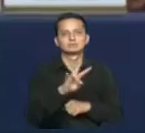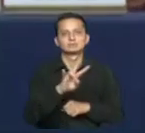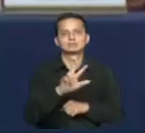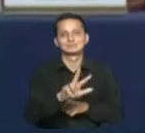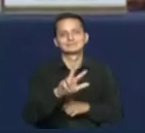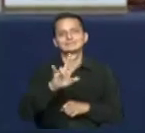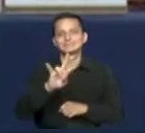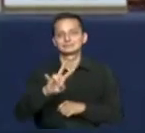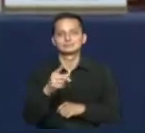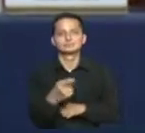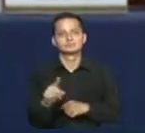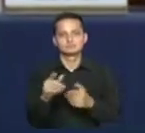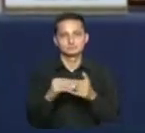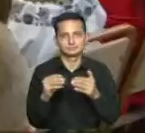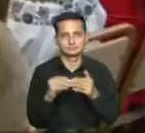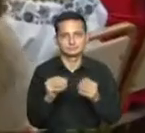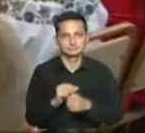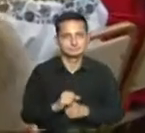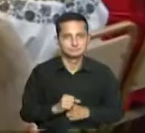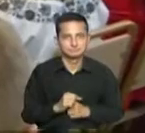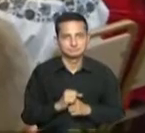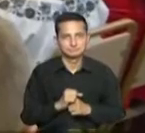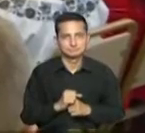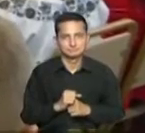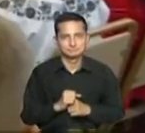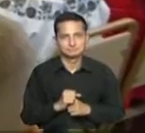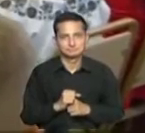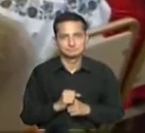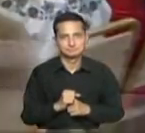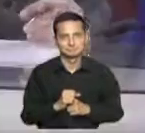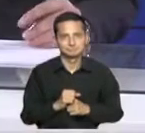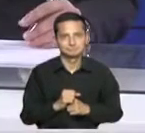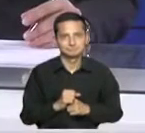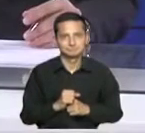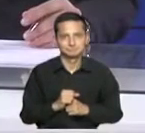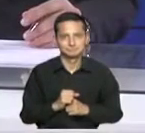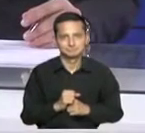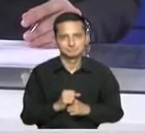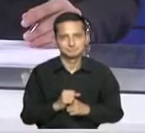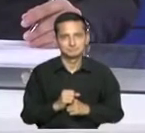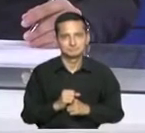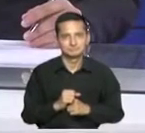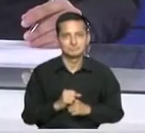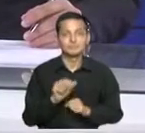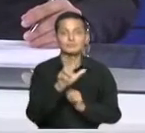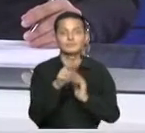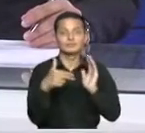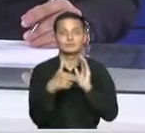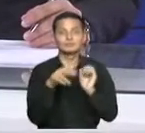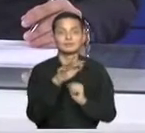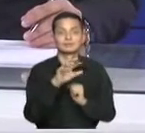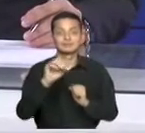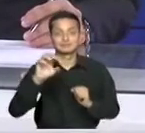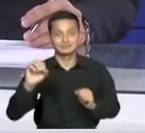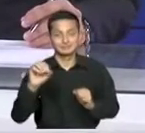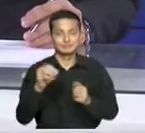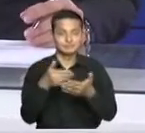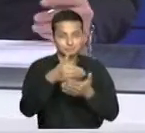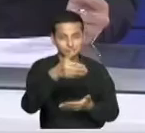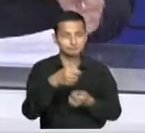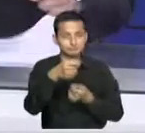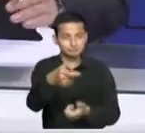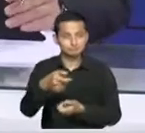dólares. Cristina Pavón, Noticiero Ciudadano. 3.500 escrituras fueron